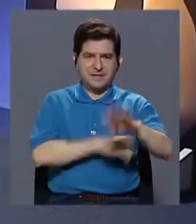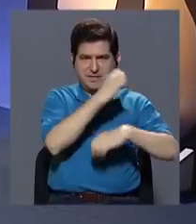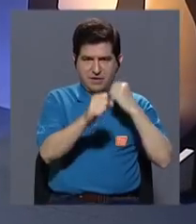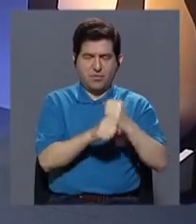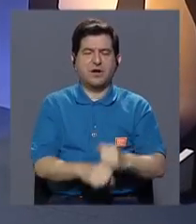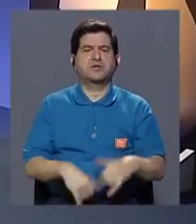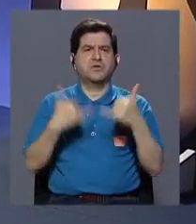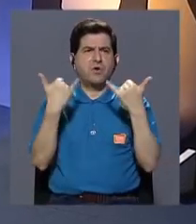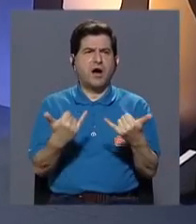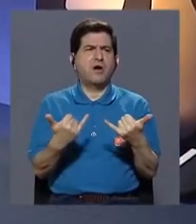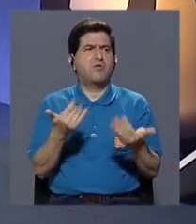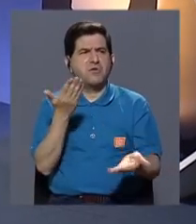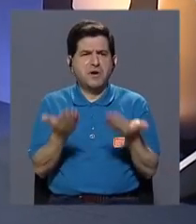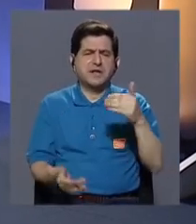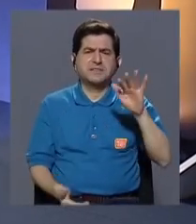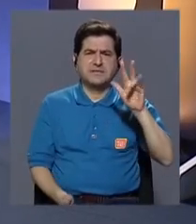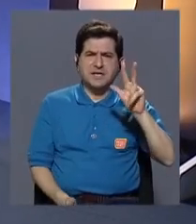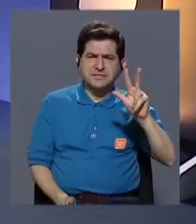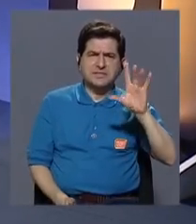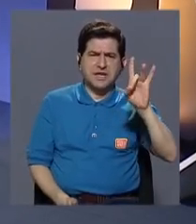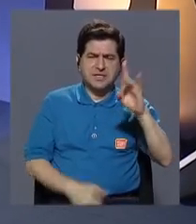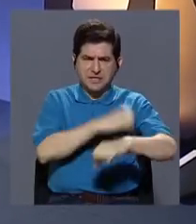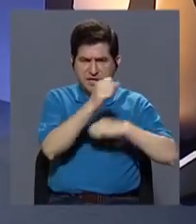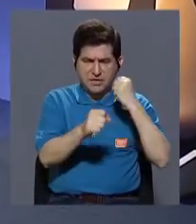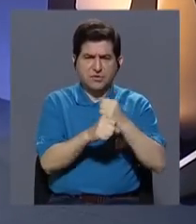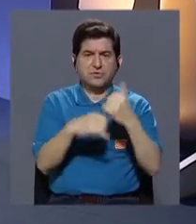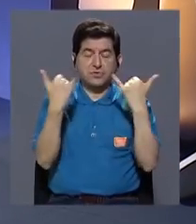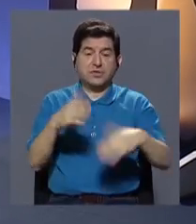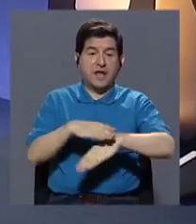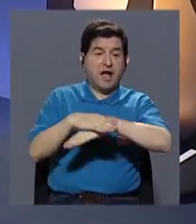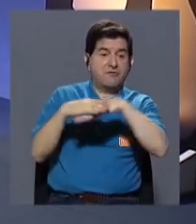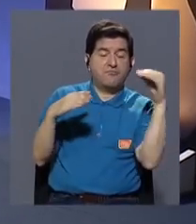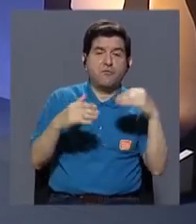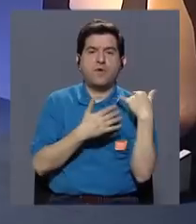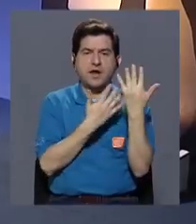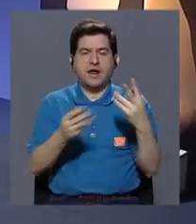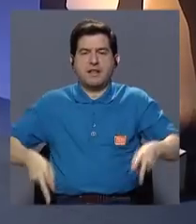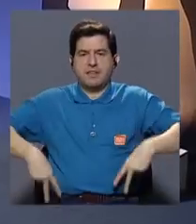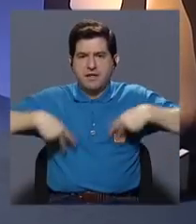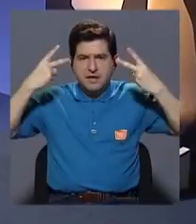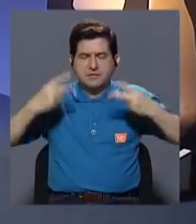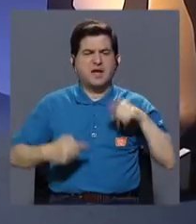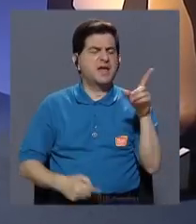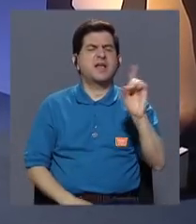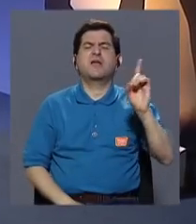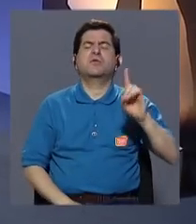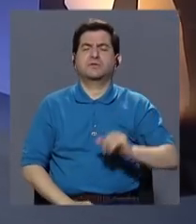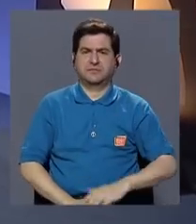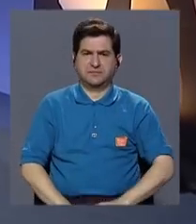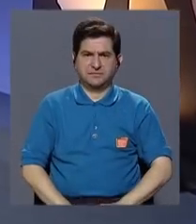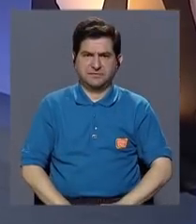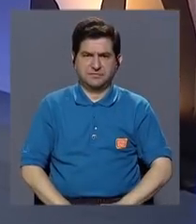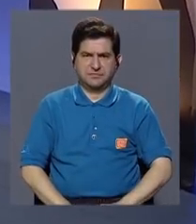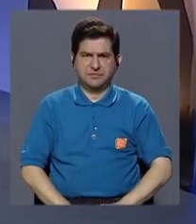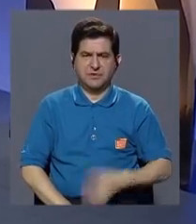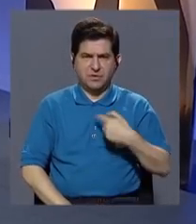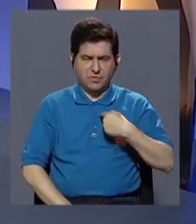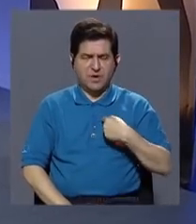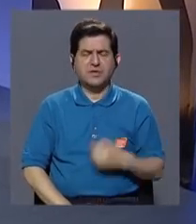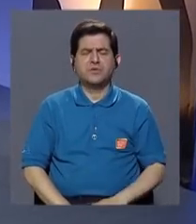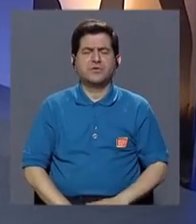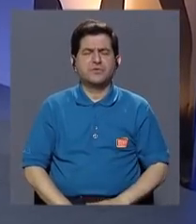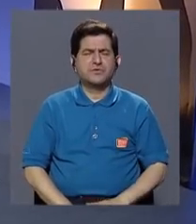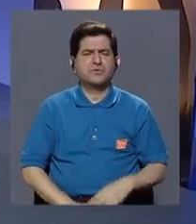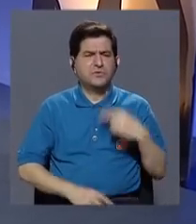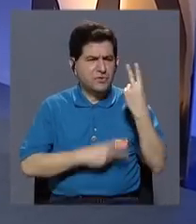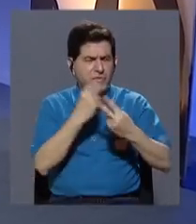4 años tiene que tener 38 ahora ya está por fuera de su esperanza de vida donde está maria jose ahora o sea cada vez que paso por